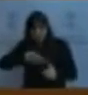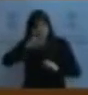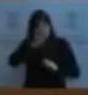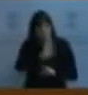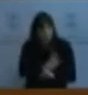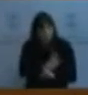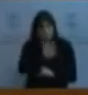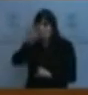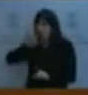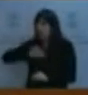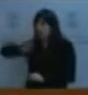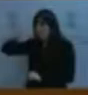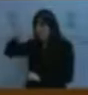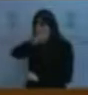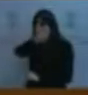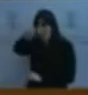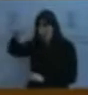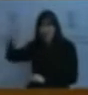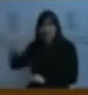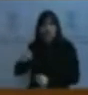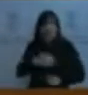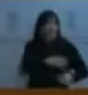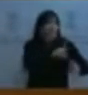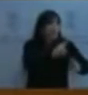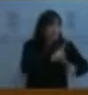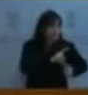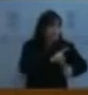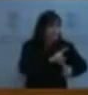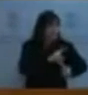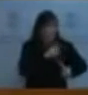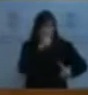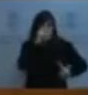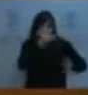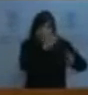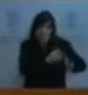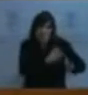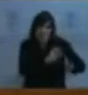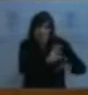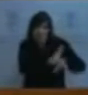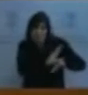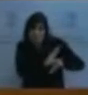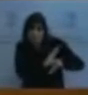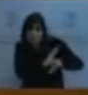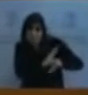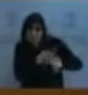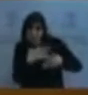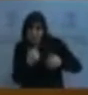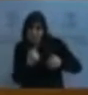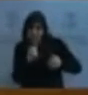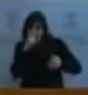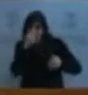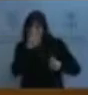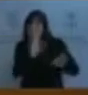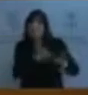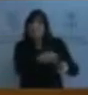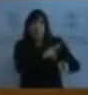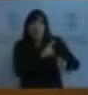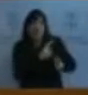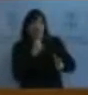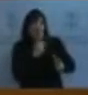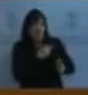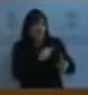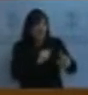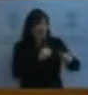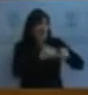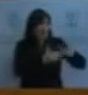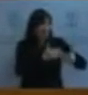respuesta, no recuerdo ya si fue de usted o del consejero de Sanidad, es que estaban en ello. Bueno, al día de hoy ni